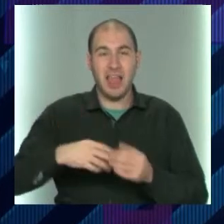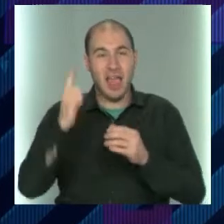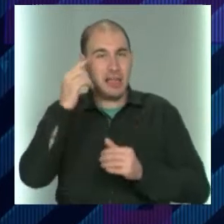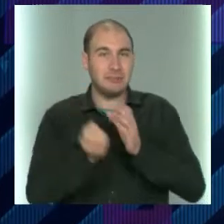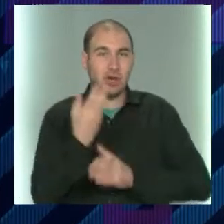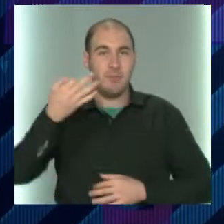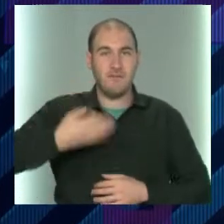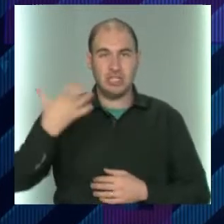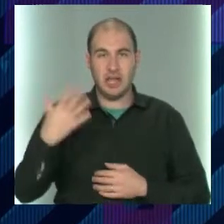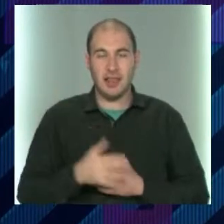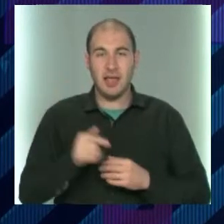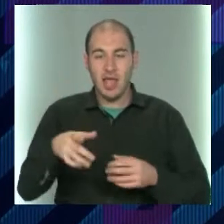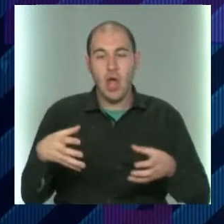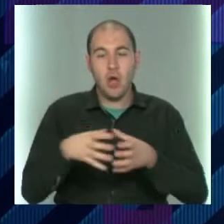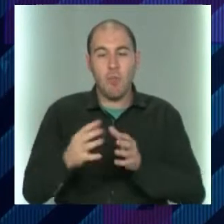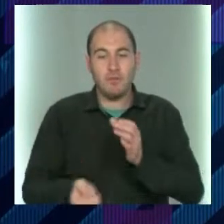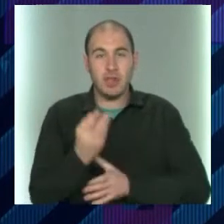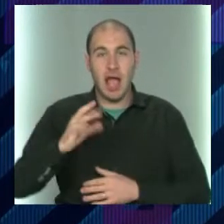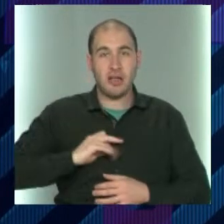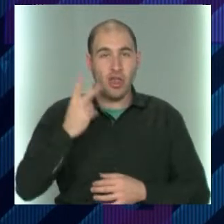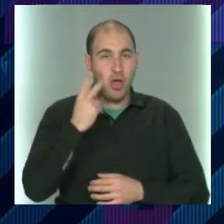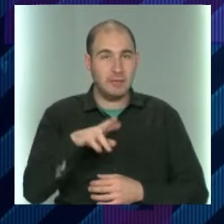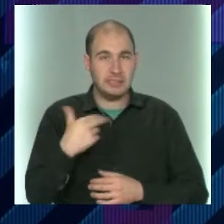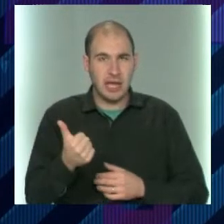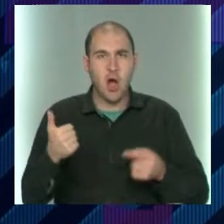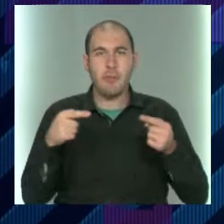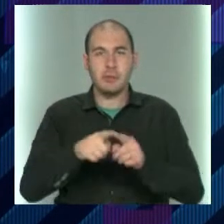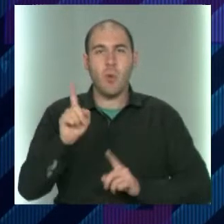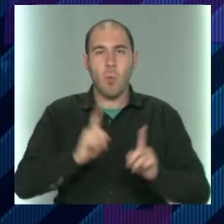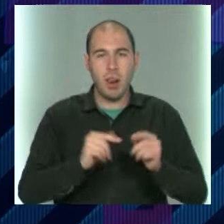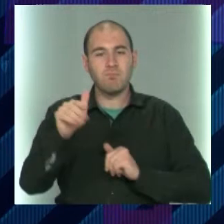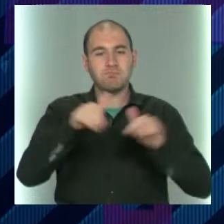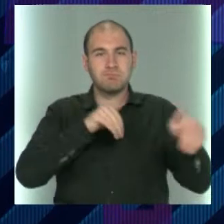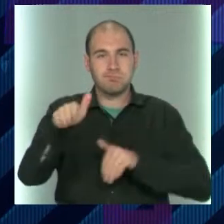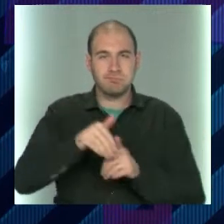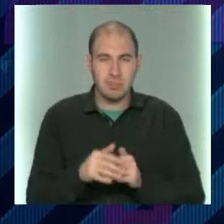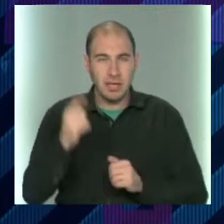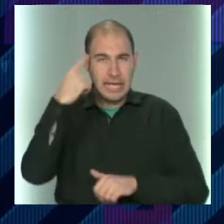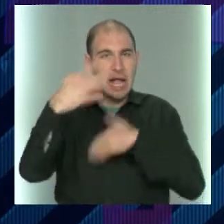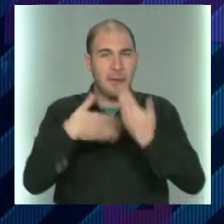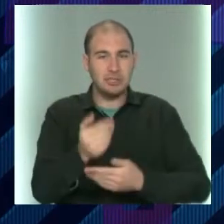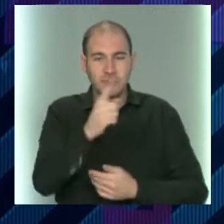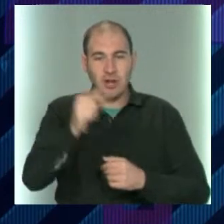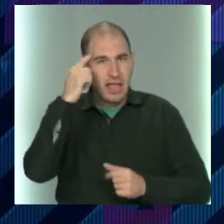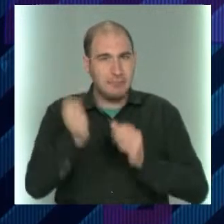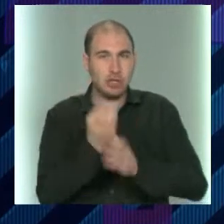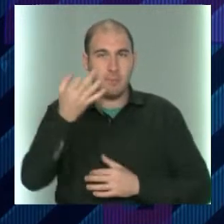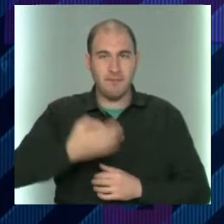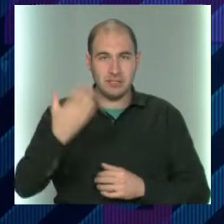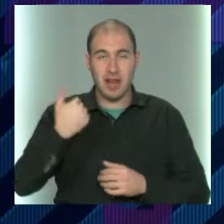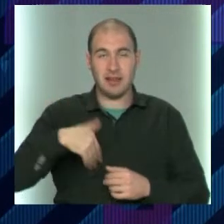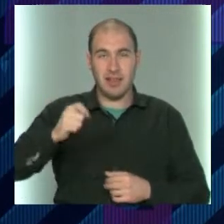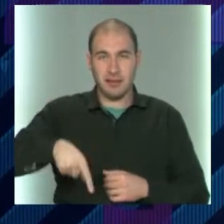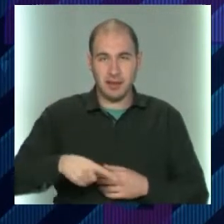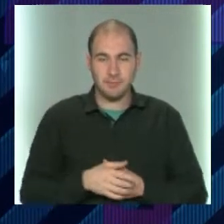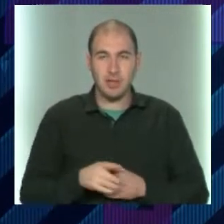Profesionales, que es un organismo fundado en 2006 con el objetivo de convocar y capacitar a los inventores profesionales de nuestro